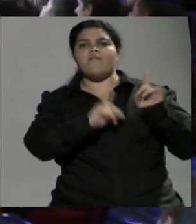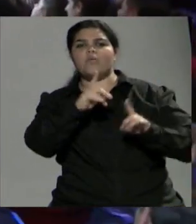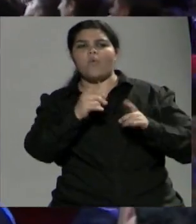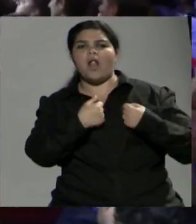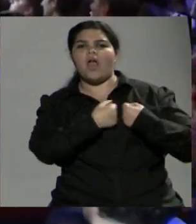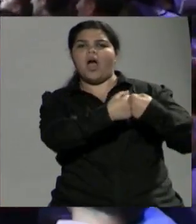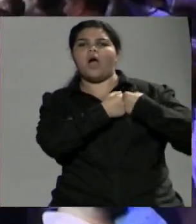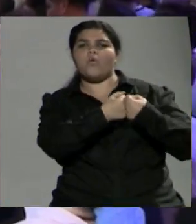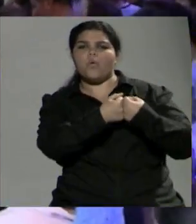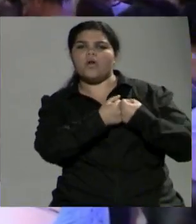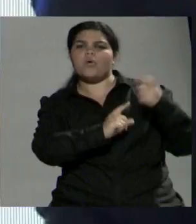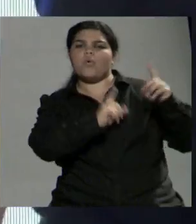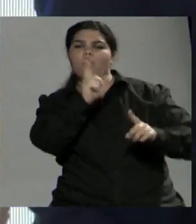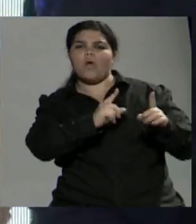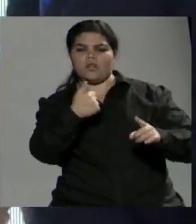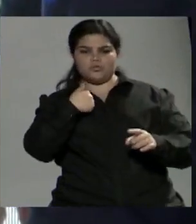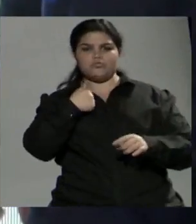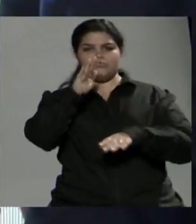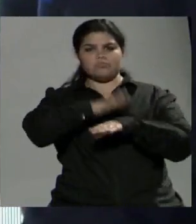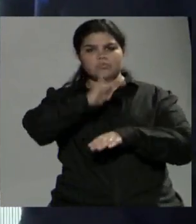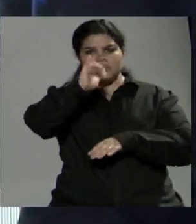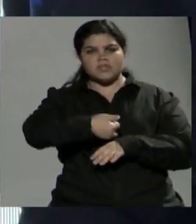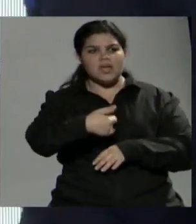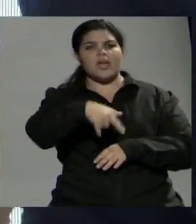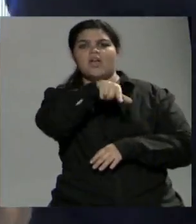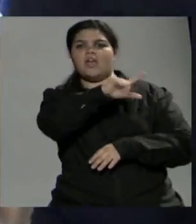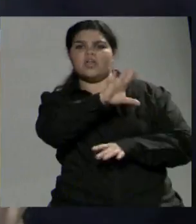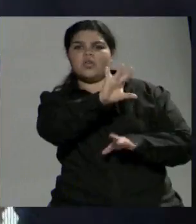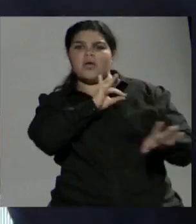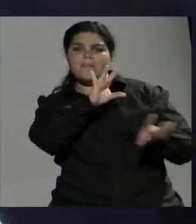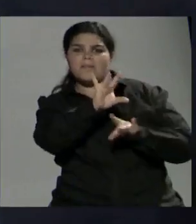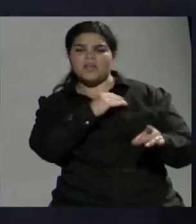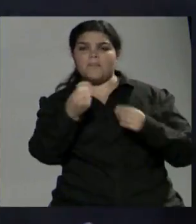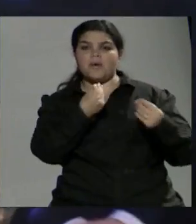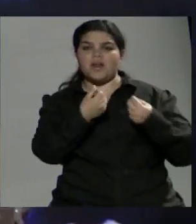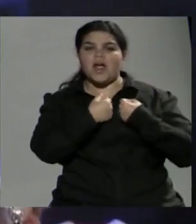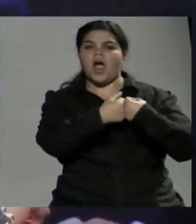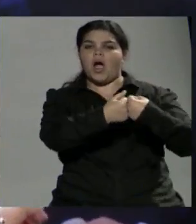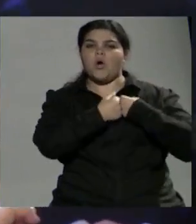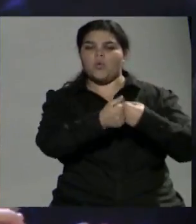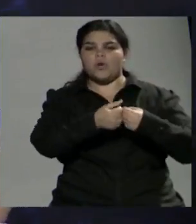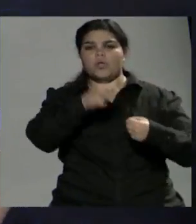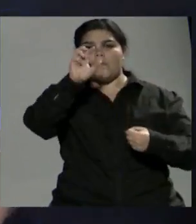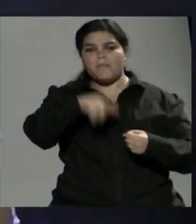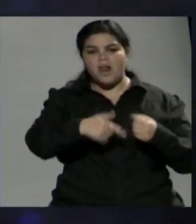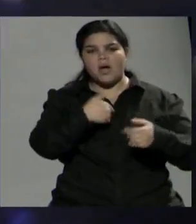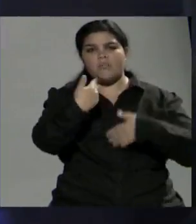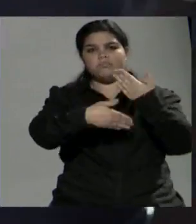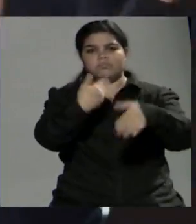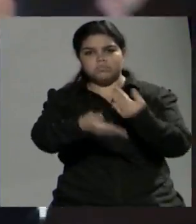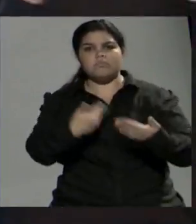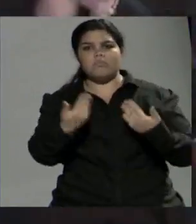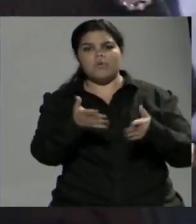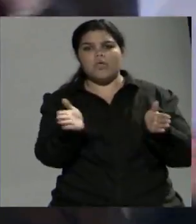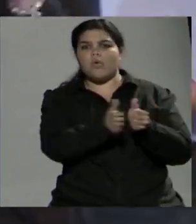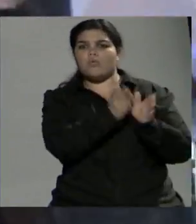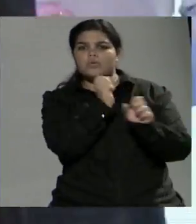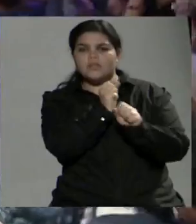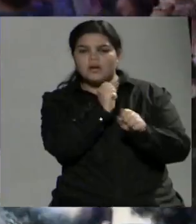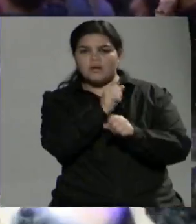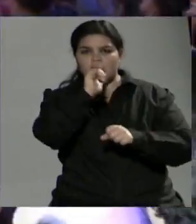coincidencias. Yo me comprometo a seguir invitándolos a que encontremos políticas de largo plazo en las cuales podamos trabajar